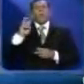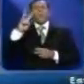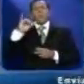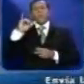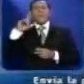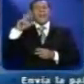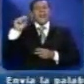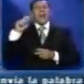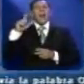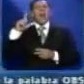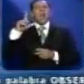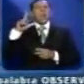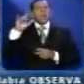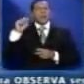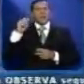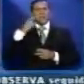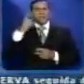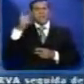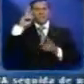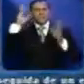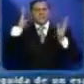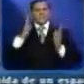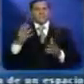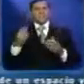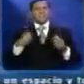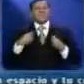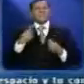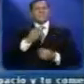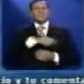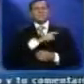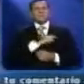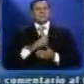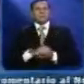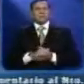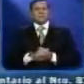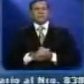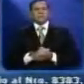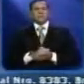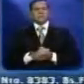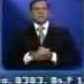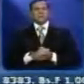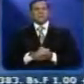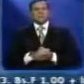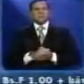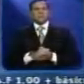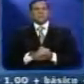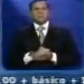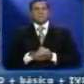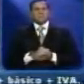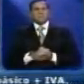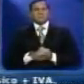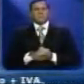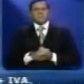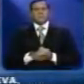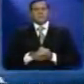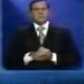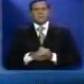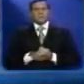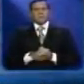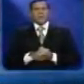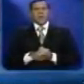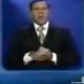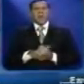de Cómo Olvidarte, un venezolano radicado hace mucho tiempo en España. Es un tema que va dedicado a aquellos